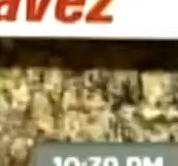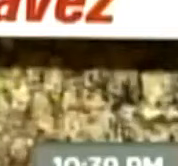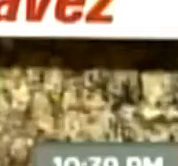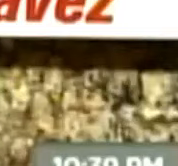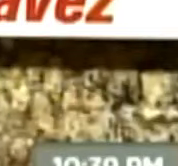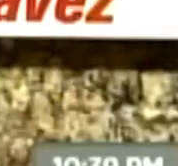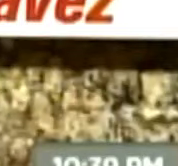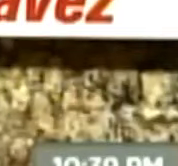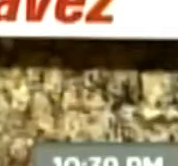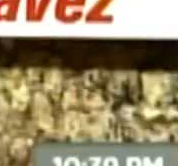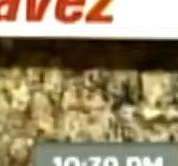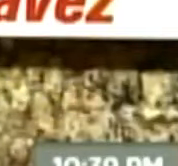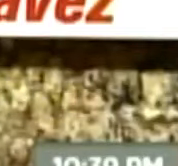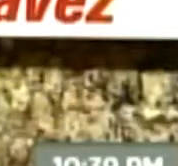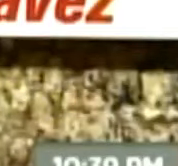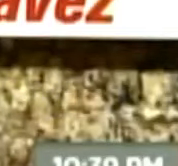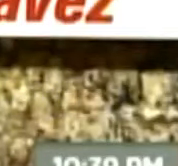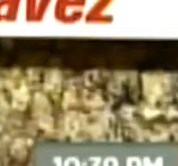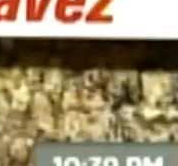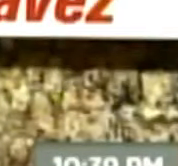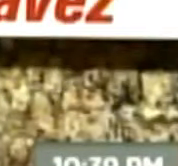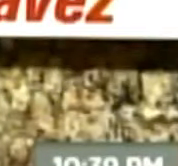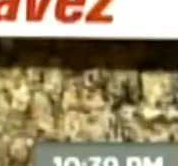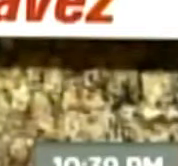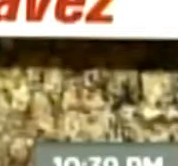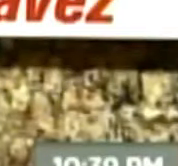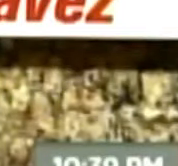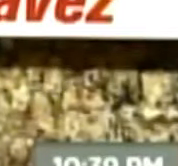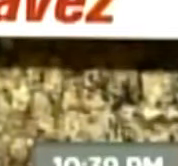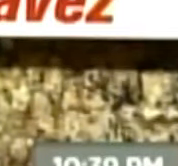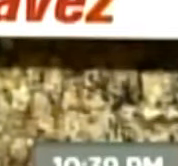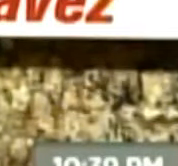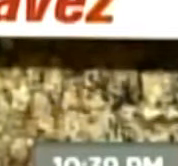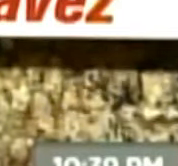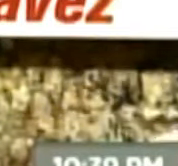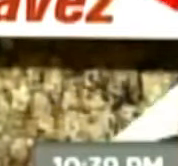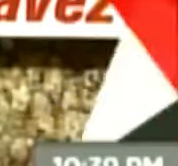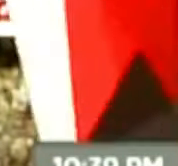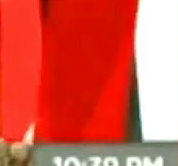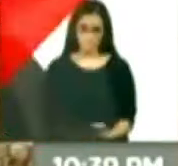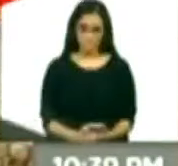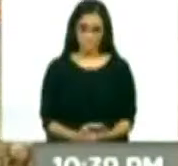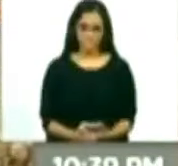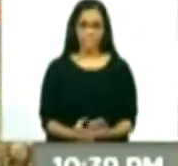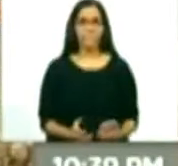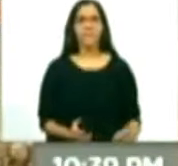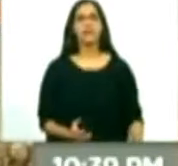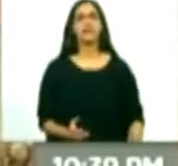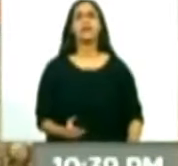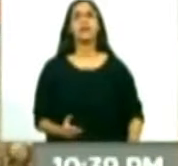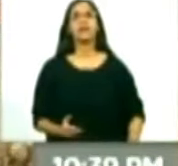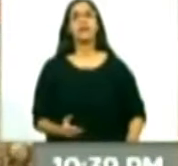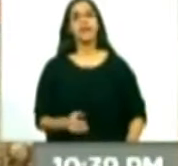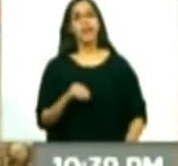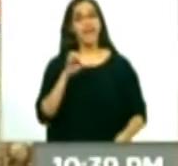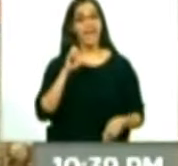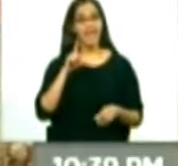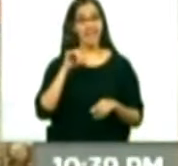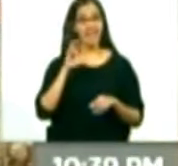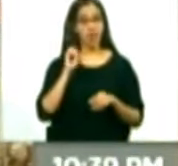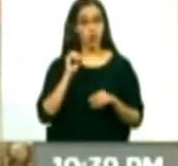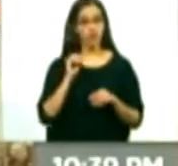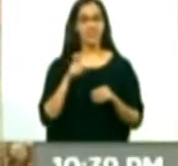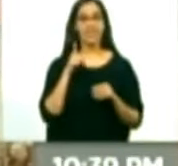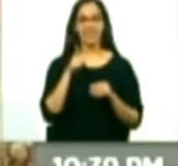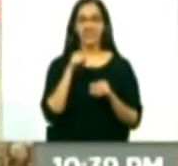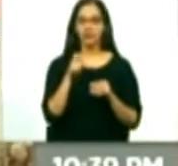atrasados antes de fin de año, no les dio mucha esperanza. Ay, Dios querido. Elio Abraham es un delincuente,